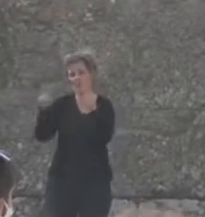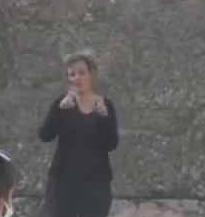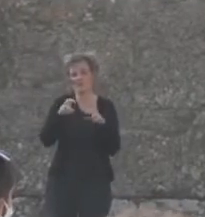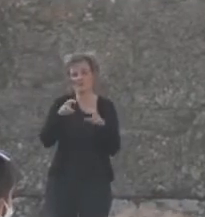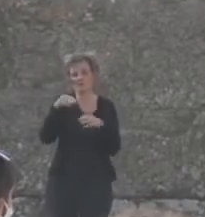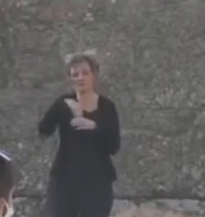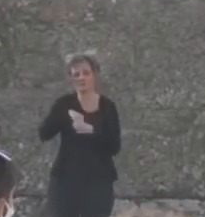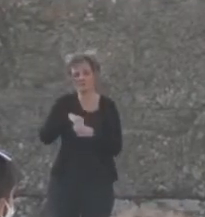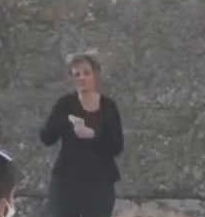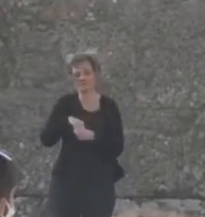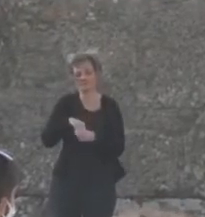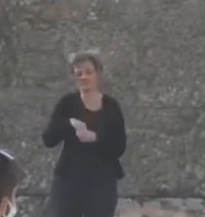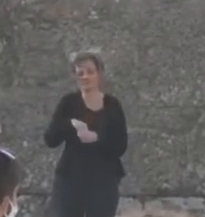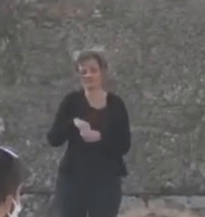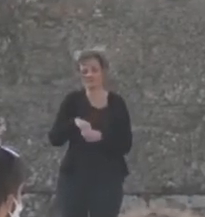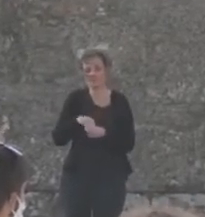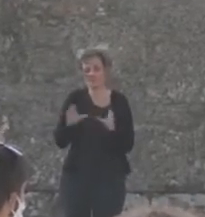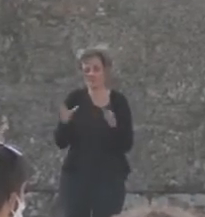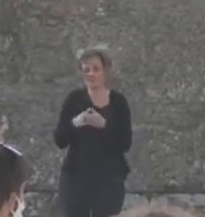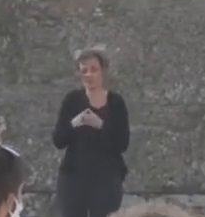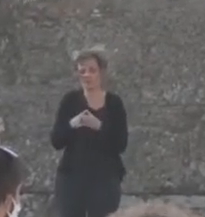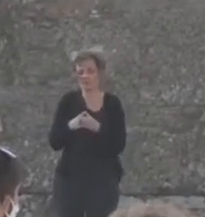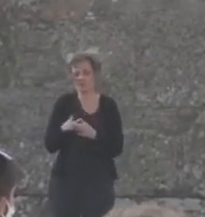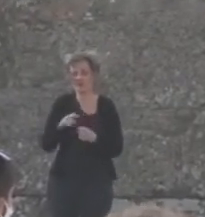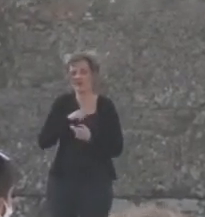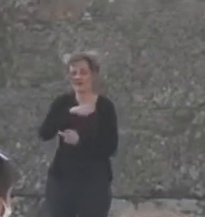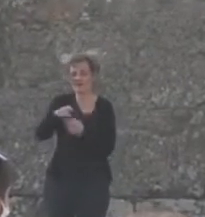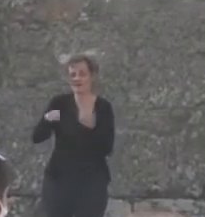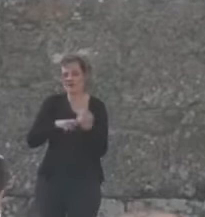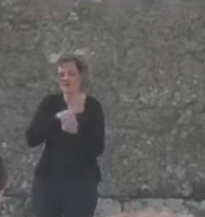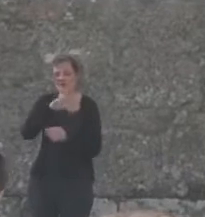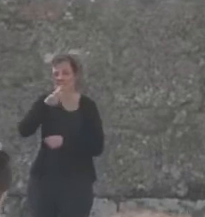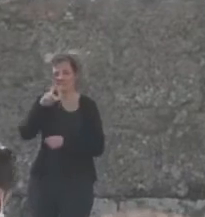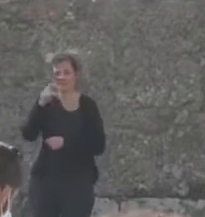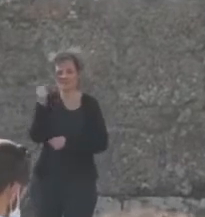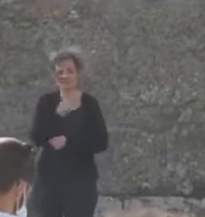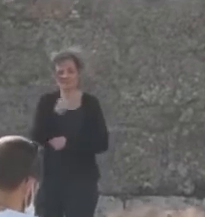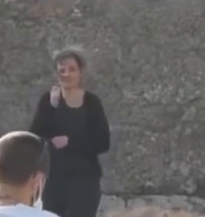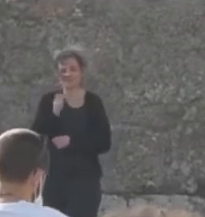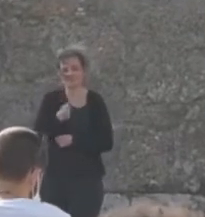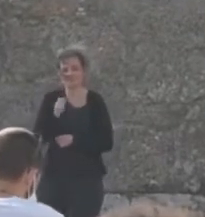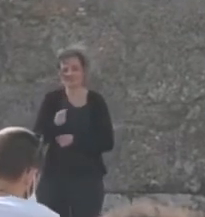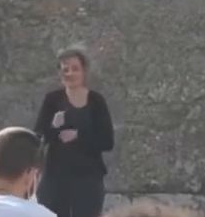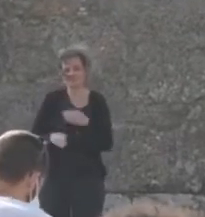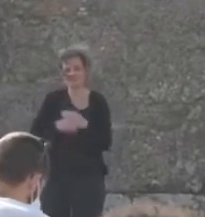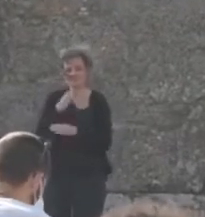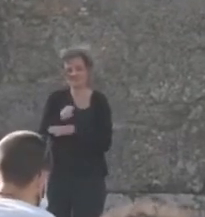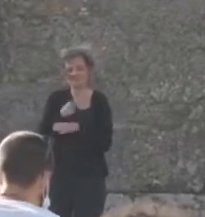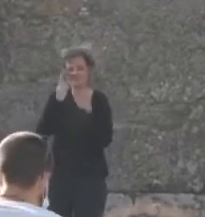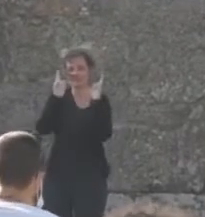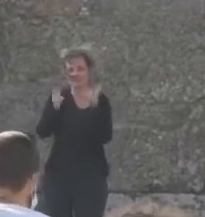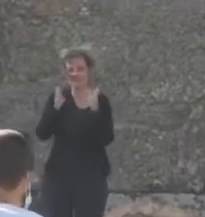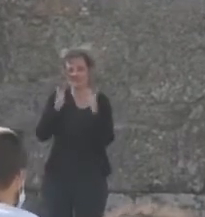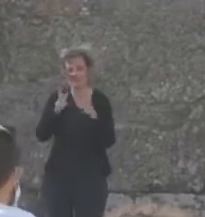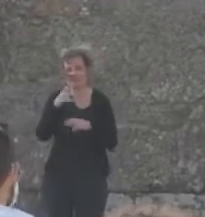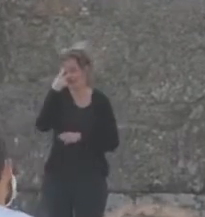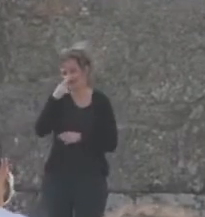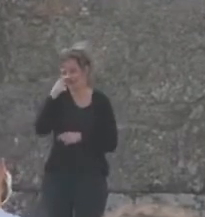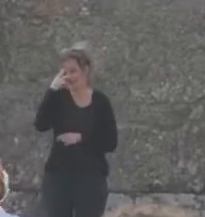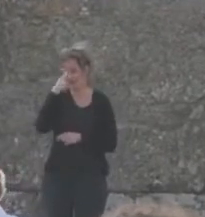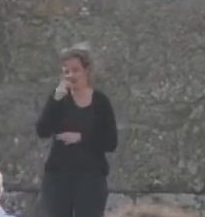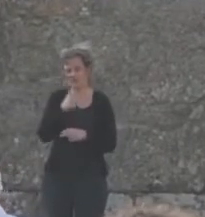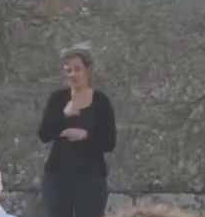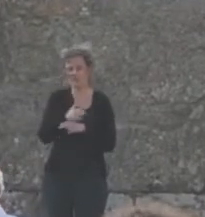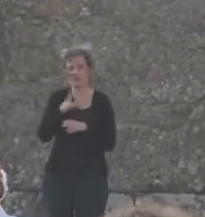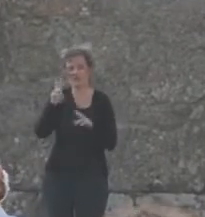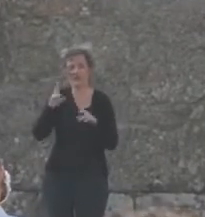partido. Non foi posible, pero cada ano chegar o 31 de decembro acudíase ata o cemiterio para recordar os